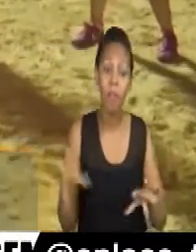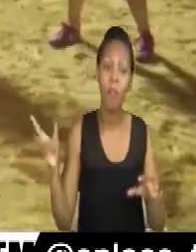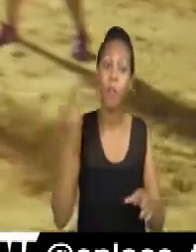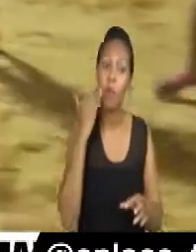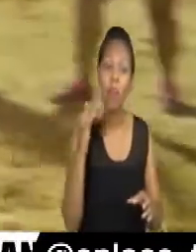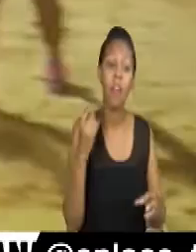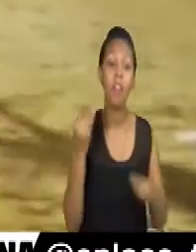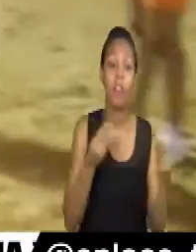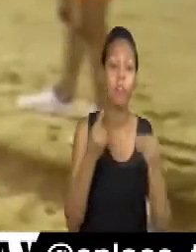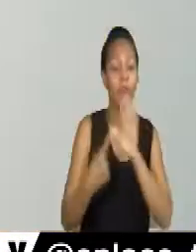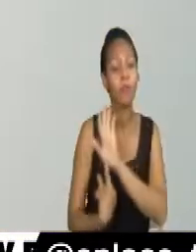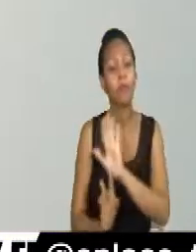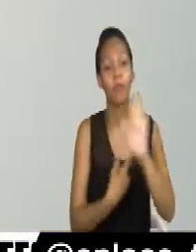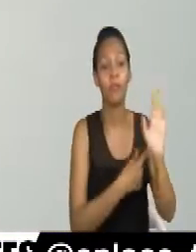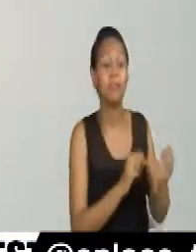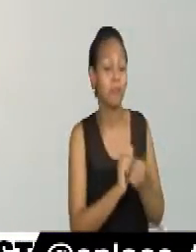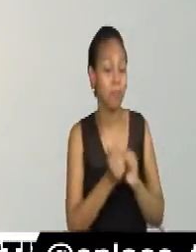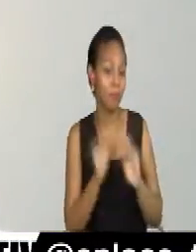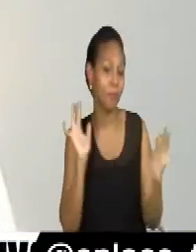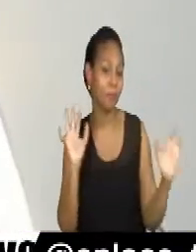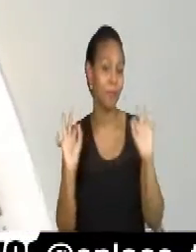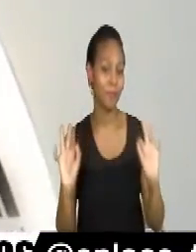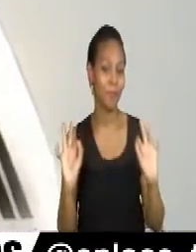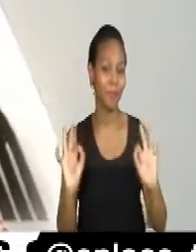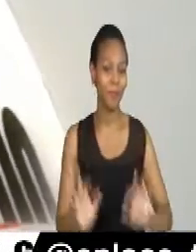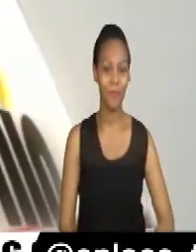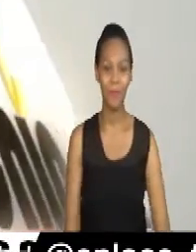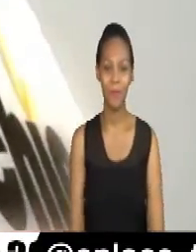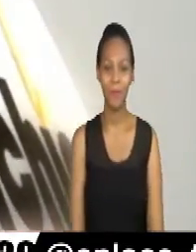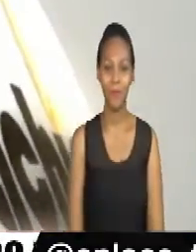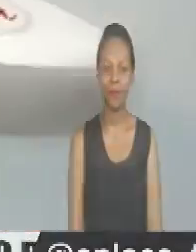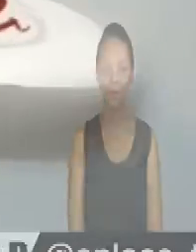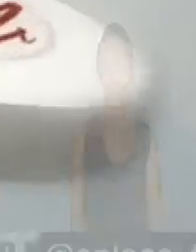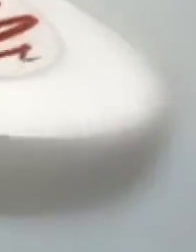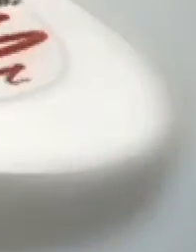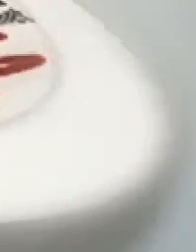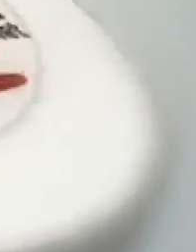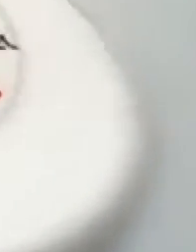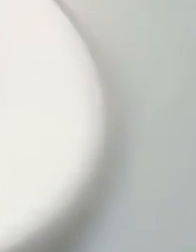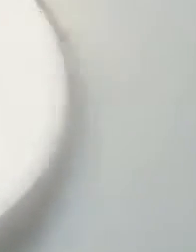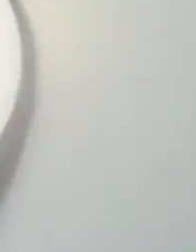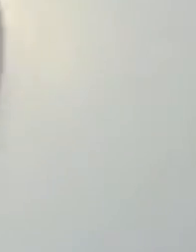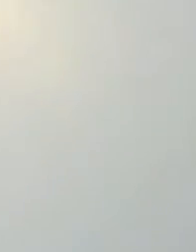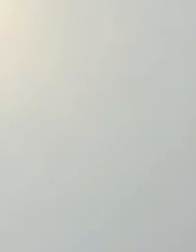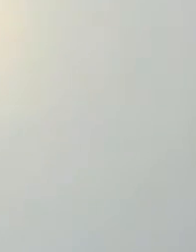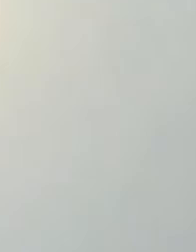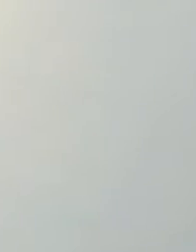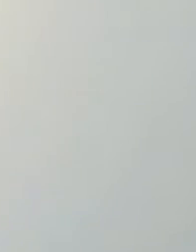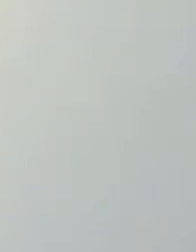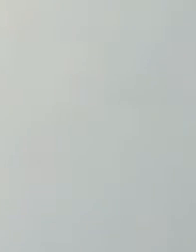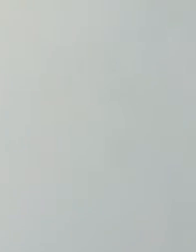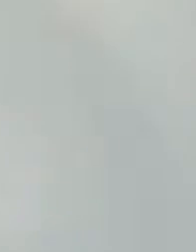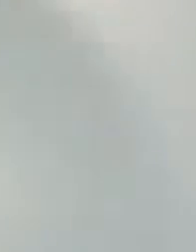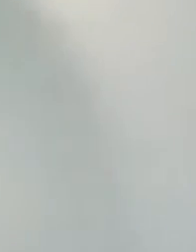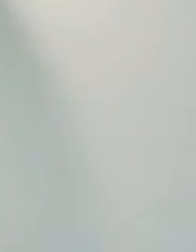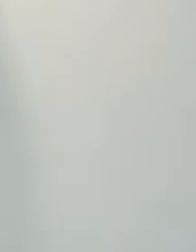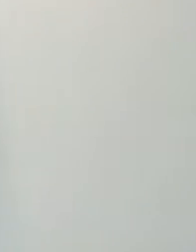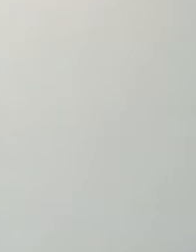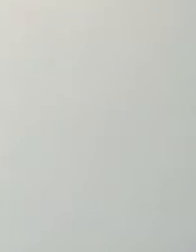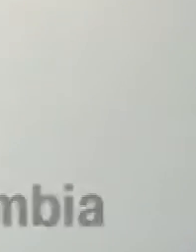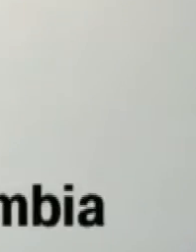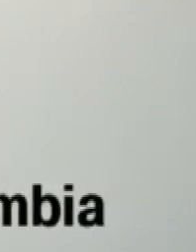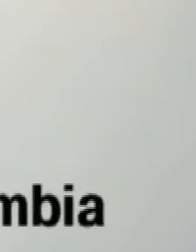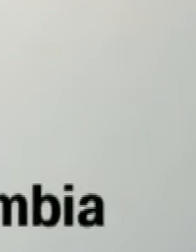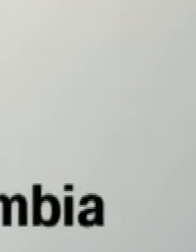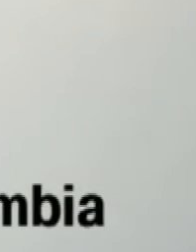como deportistas. Hasta aquí los deportes, con el patrocinio de Restaurante El Machín Gourmet, ahora en su nueva sede